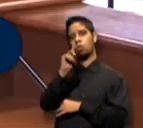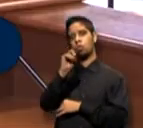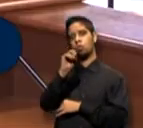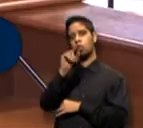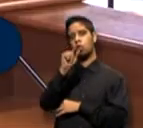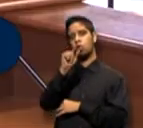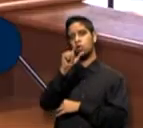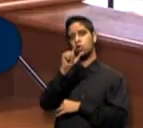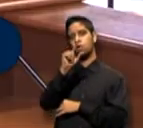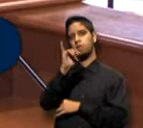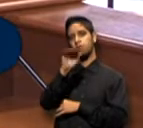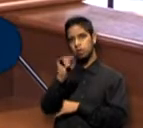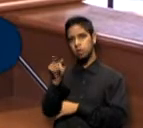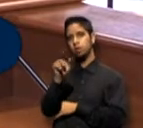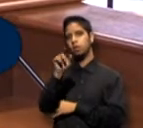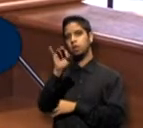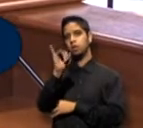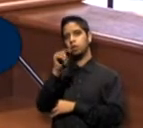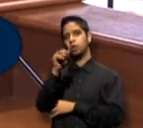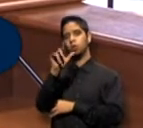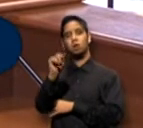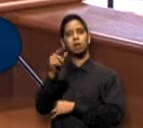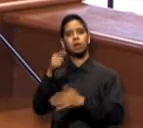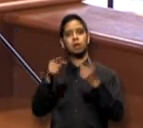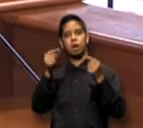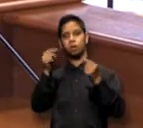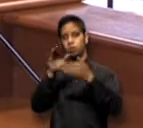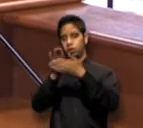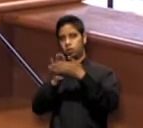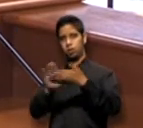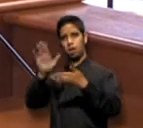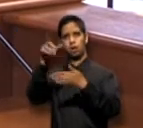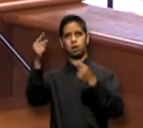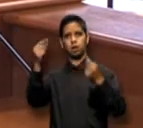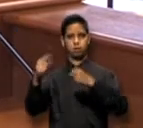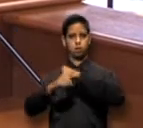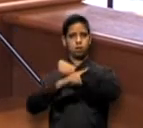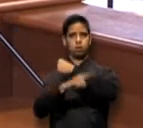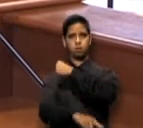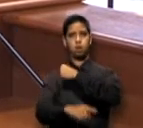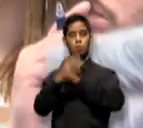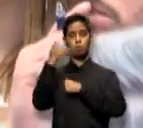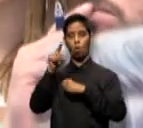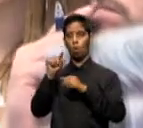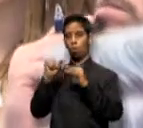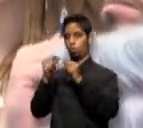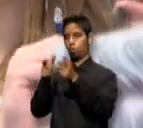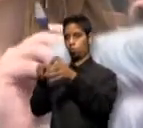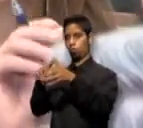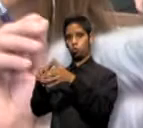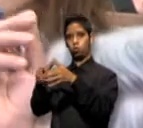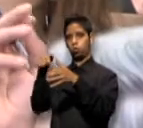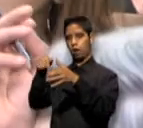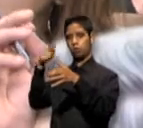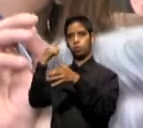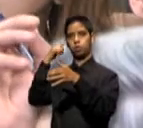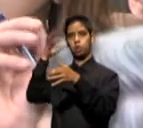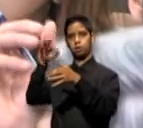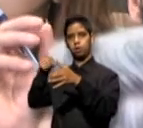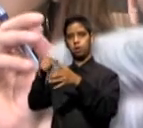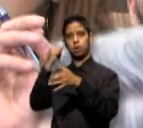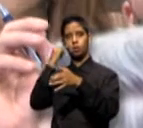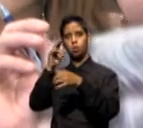1089 pretende penalizar a toda la comunidad universitaria por las decisiones de un solo sector, que es el que mantiene la universidad